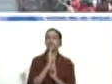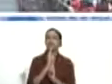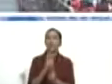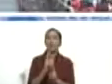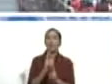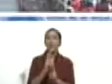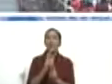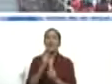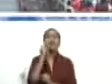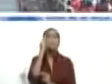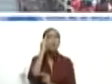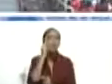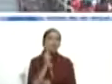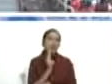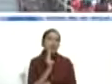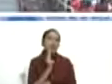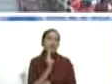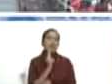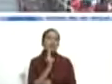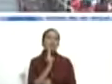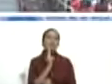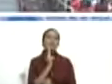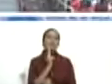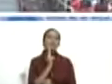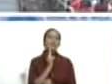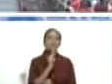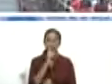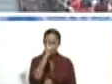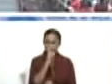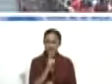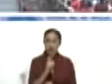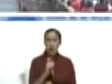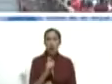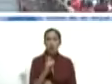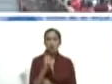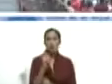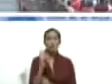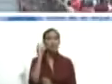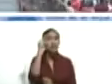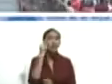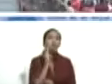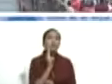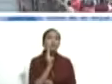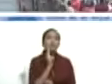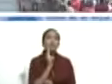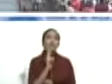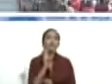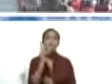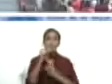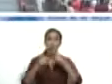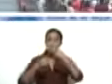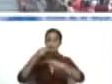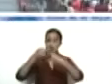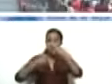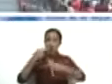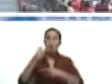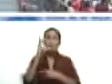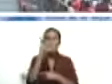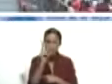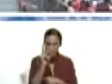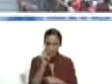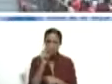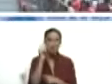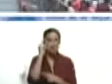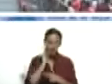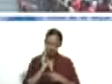el bolivarianismo del siglo XXI, es el socialismo cristiano para los siglos que están